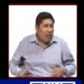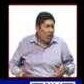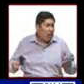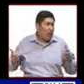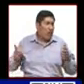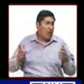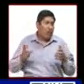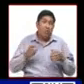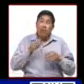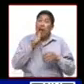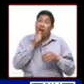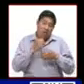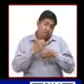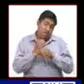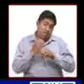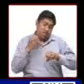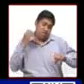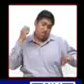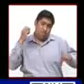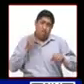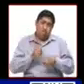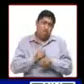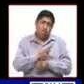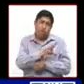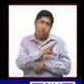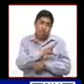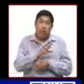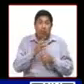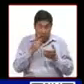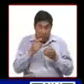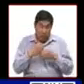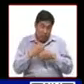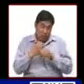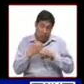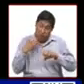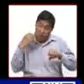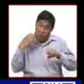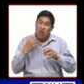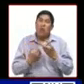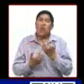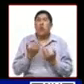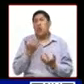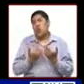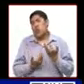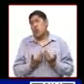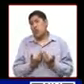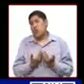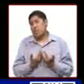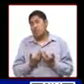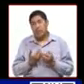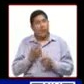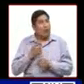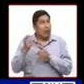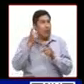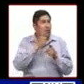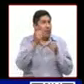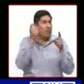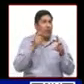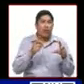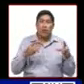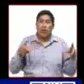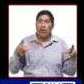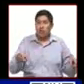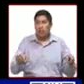de tuberías, porque se ha quemado en gran cantidad por todos los sectores que venía abasteciendo a las poblaciones. Nos hemos